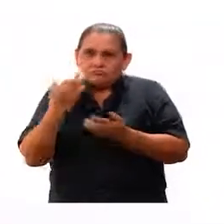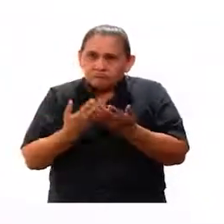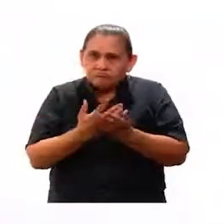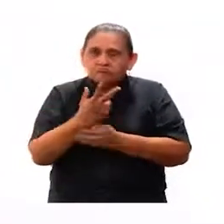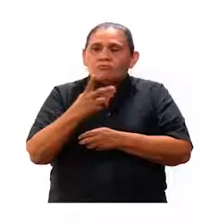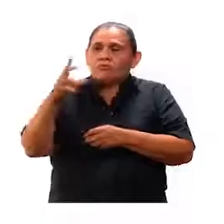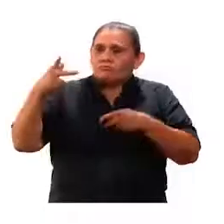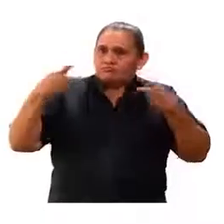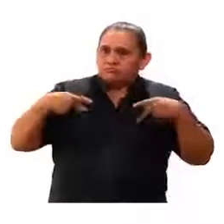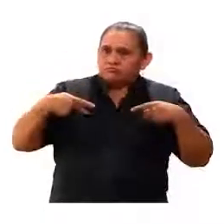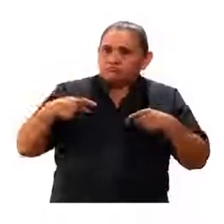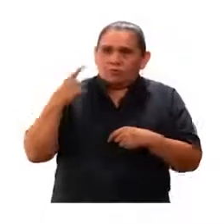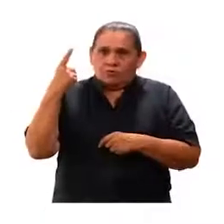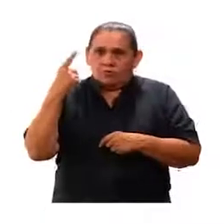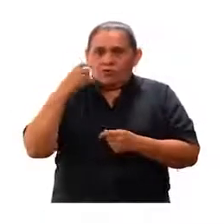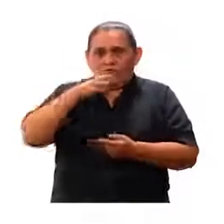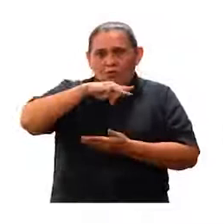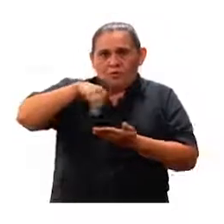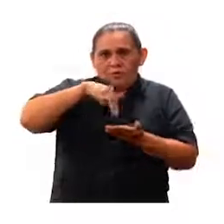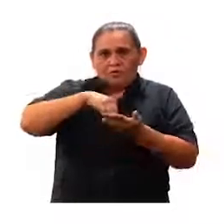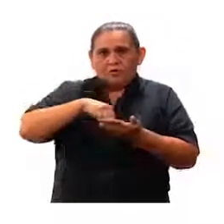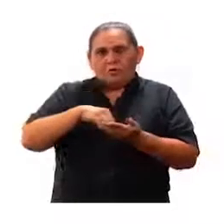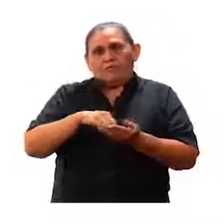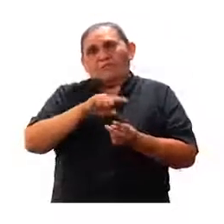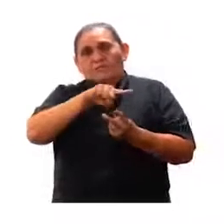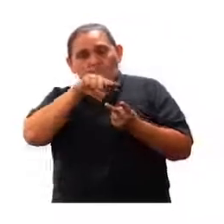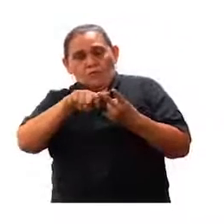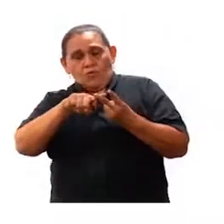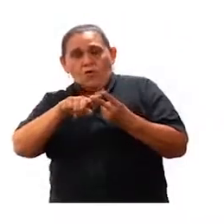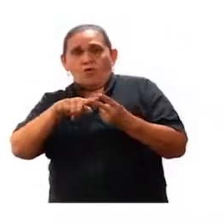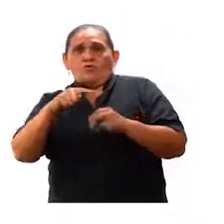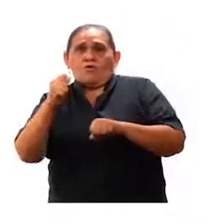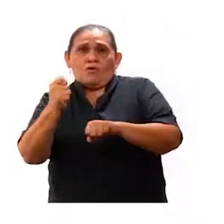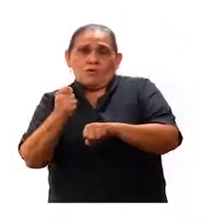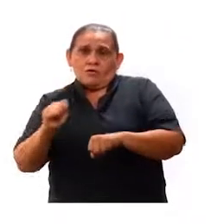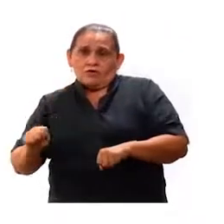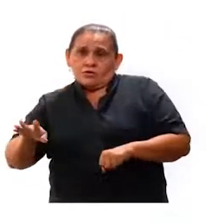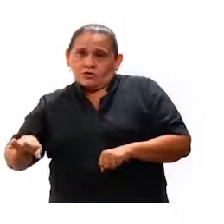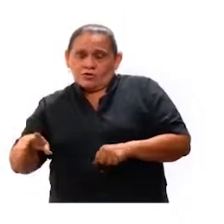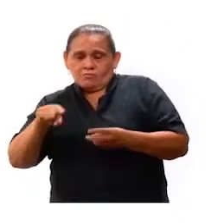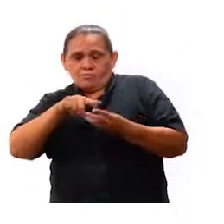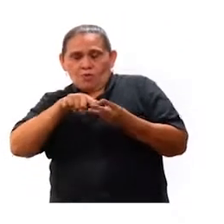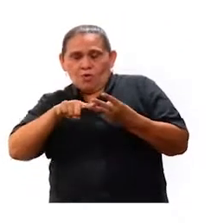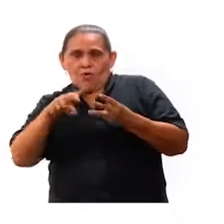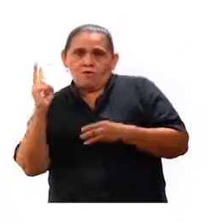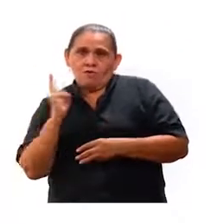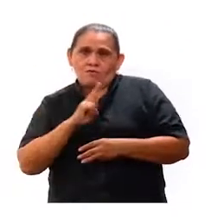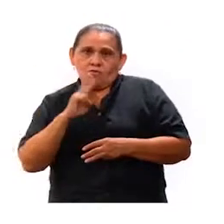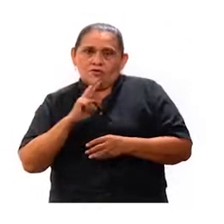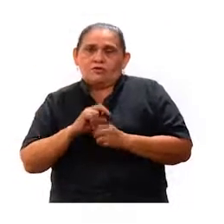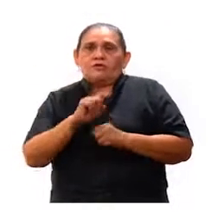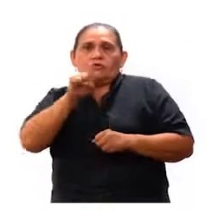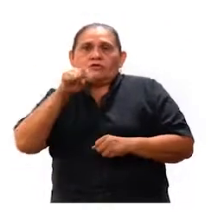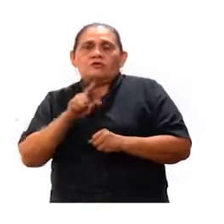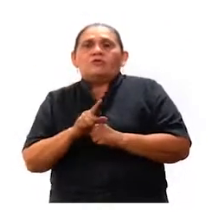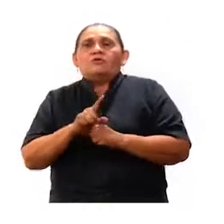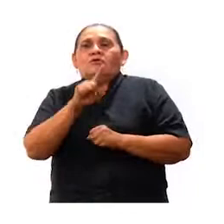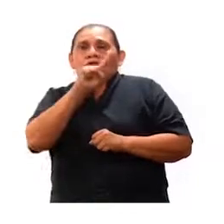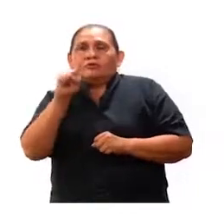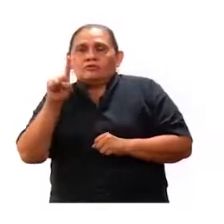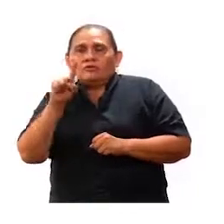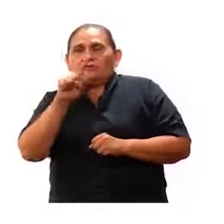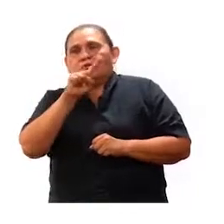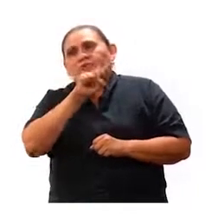de coronavirus, uno en Mérida, Tizimín y Valladolid. De los 109.608 casos positivos,